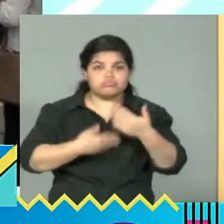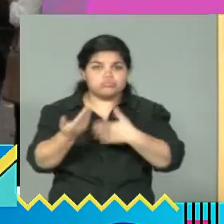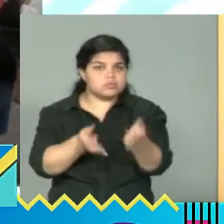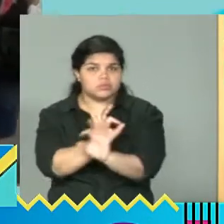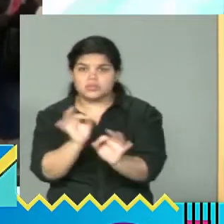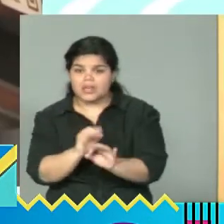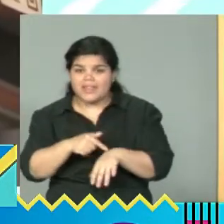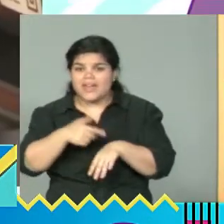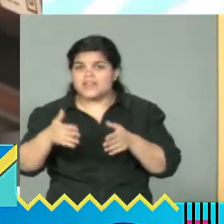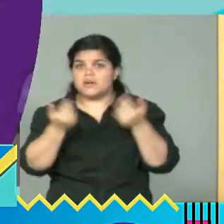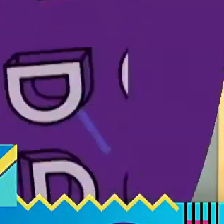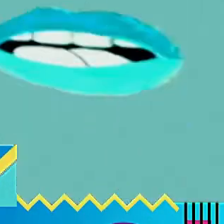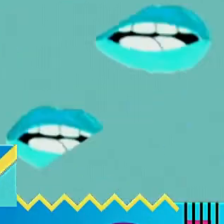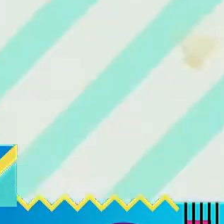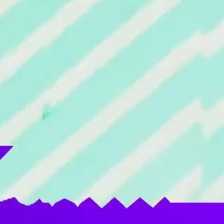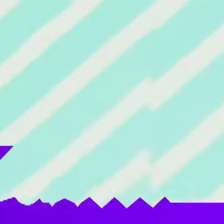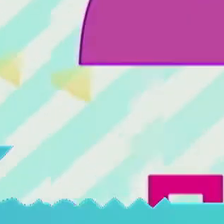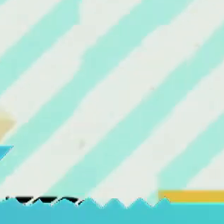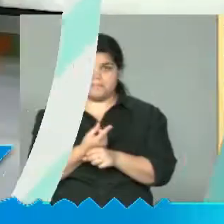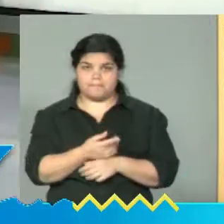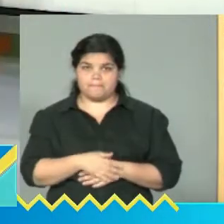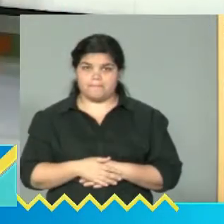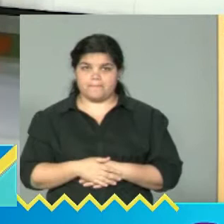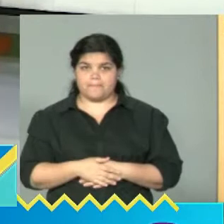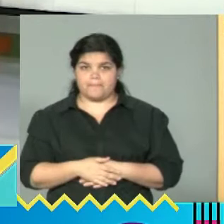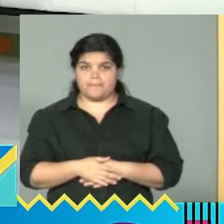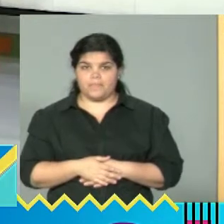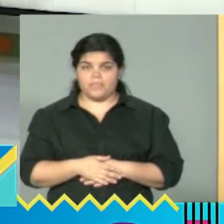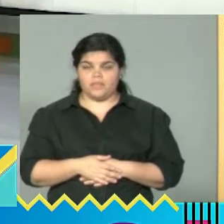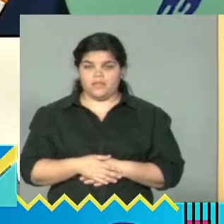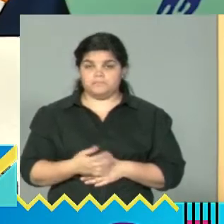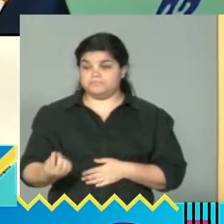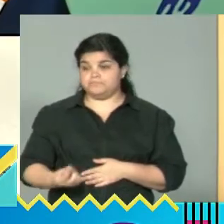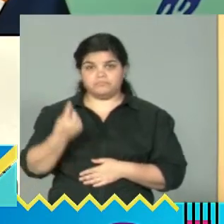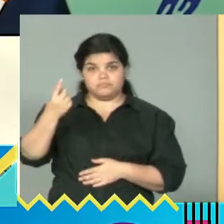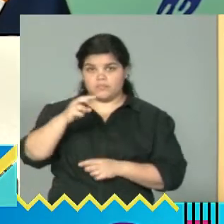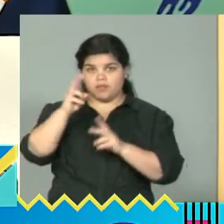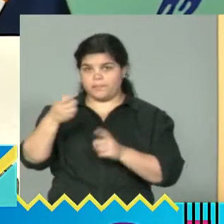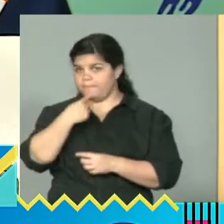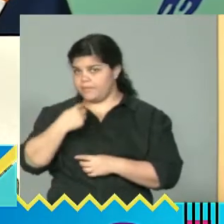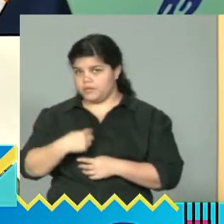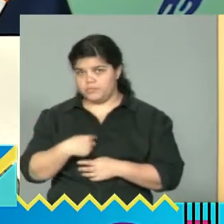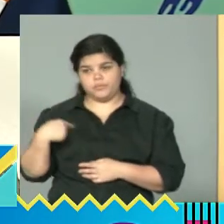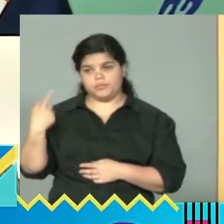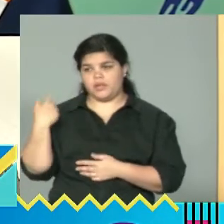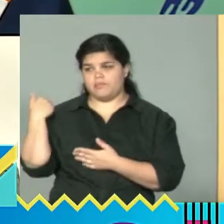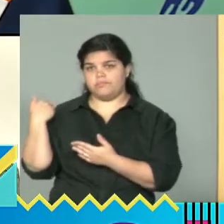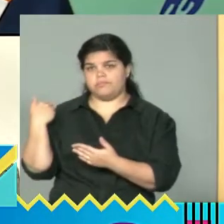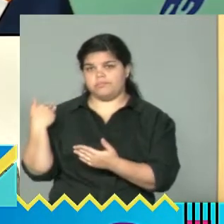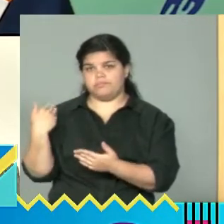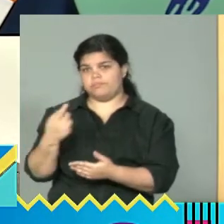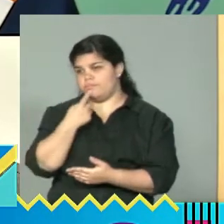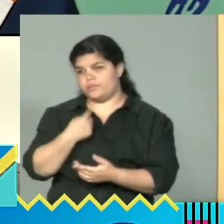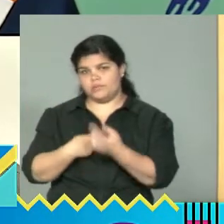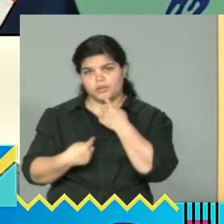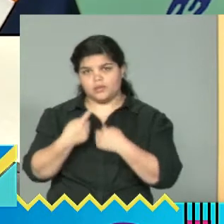en el corto plazo, ¿no? Daniel. A ver, una de las cosas que me han preguntado durante todos estos días es... Han